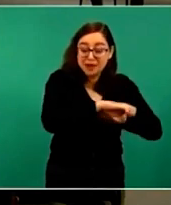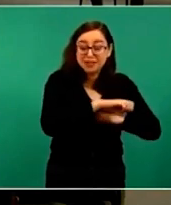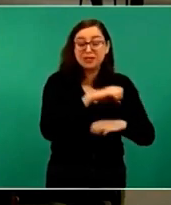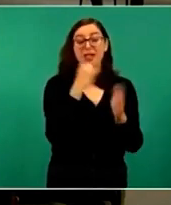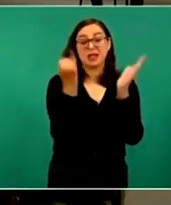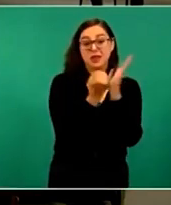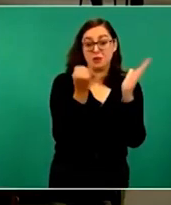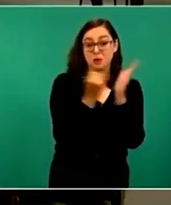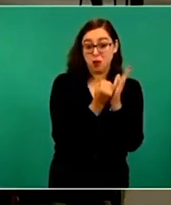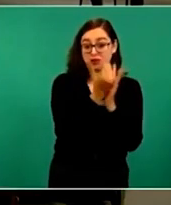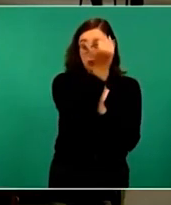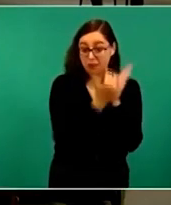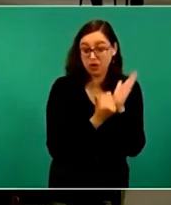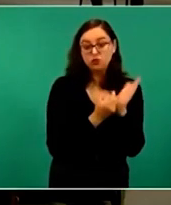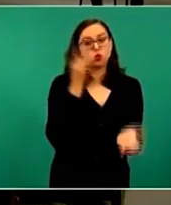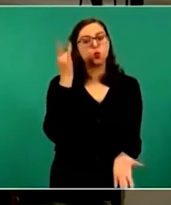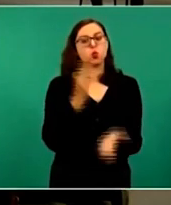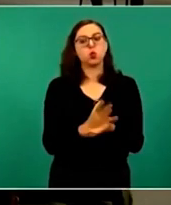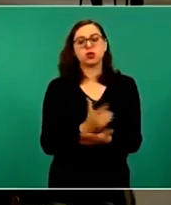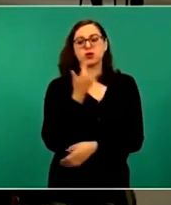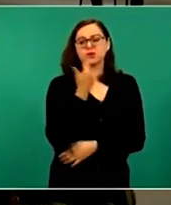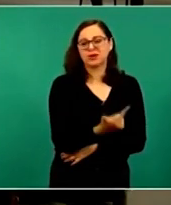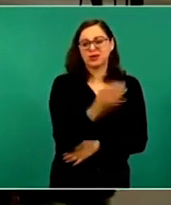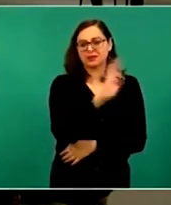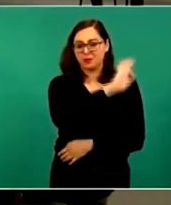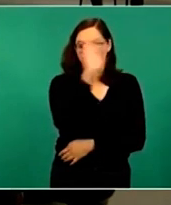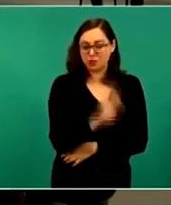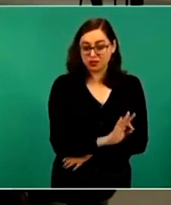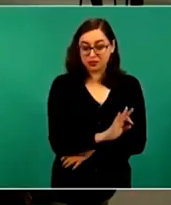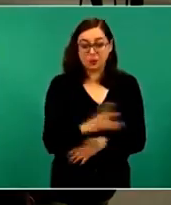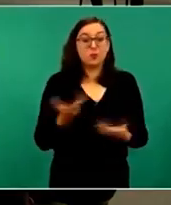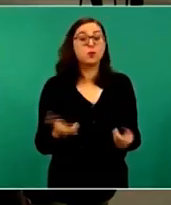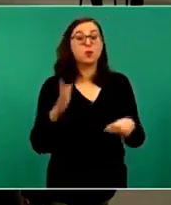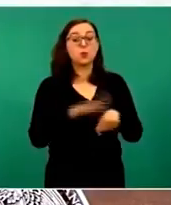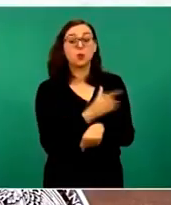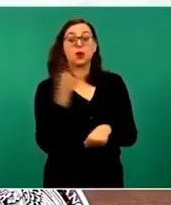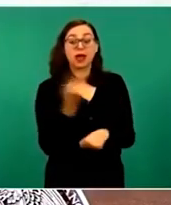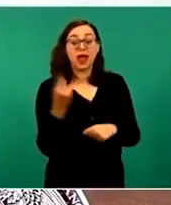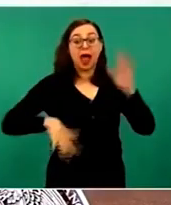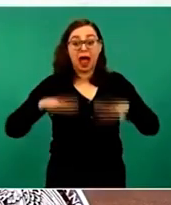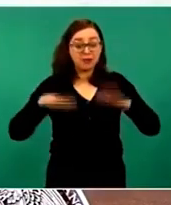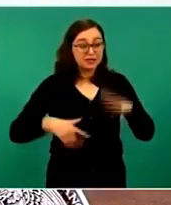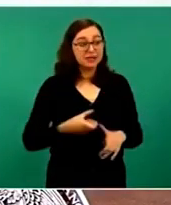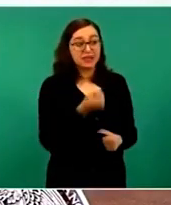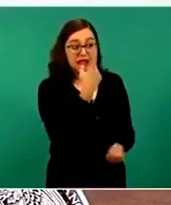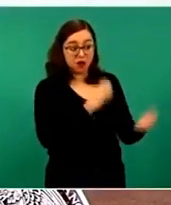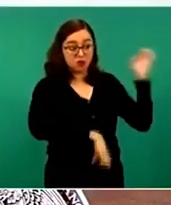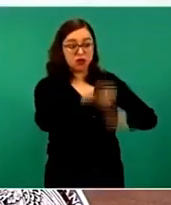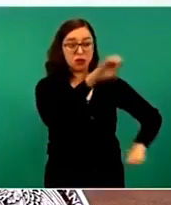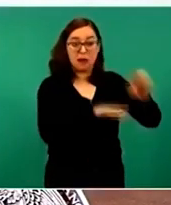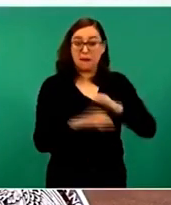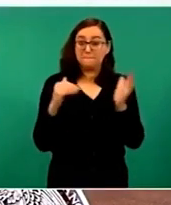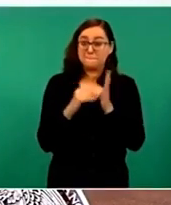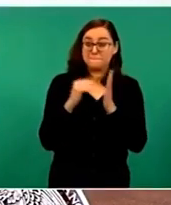deducir hasta el 7 por ciento de sus ingresos, y es que había personas que donaban decenas y cientos de millones de pesos